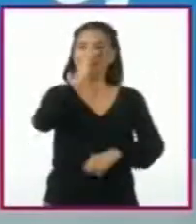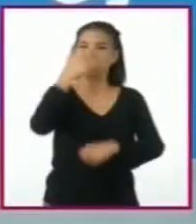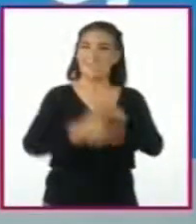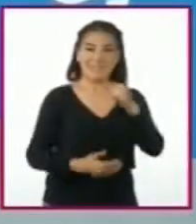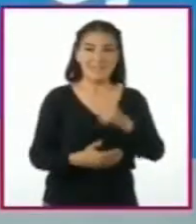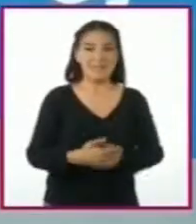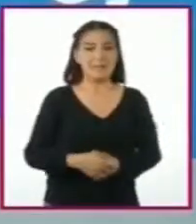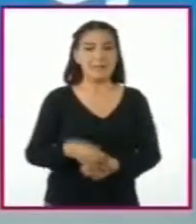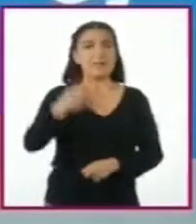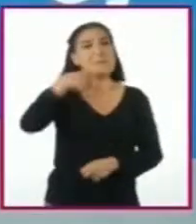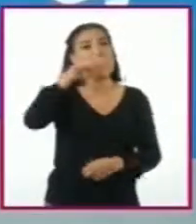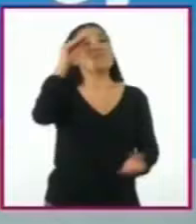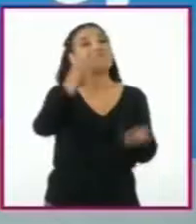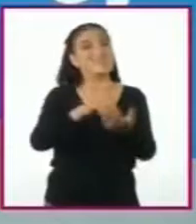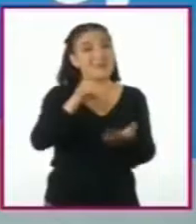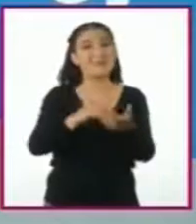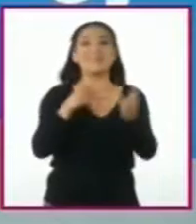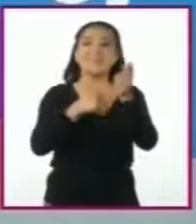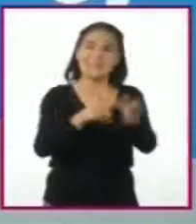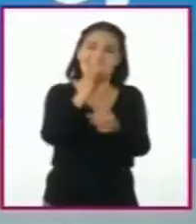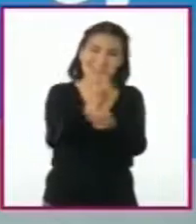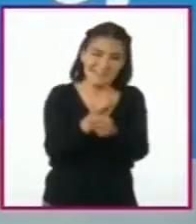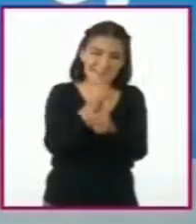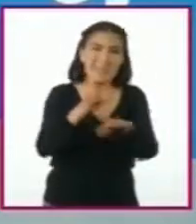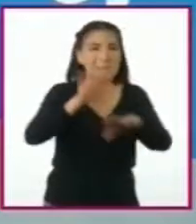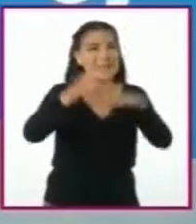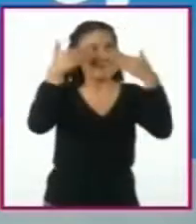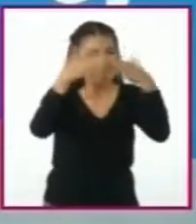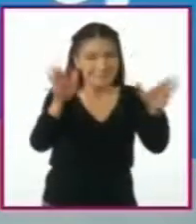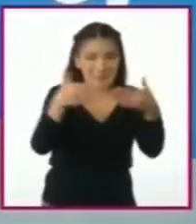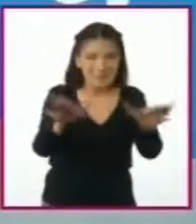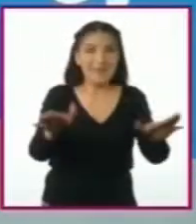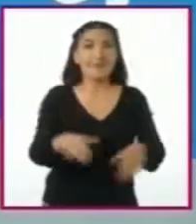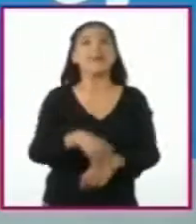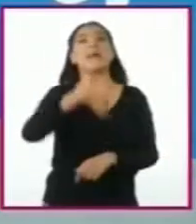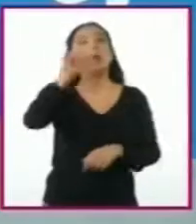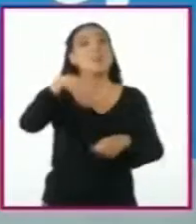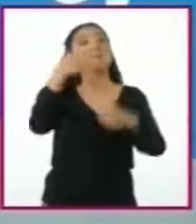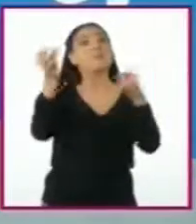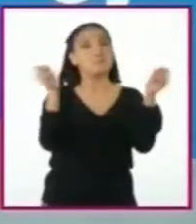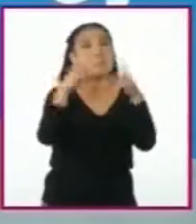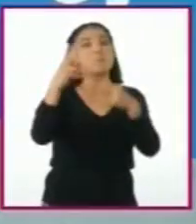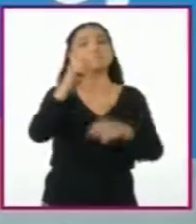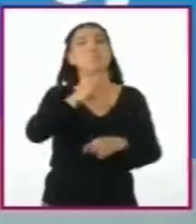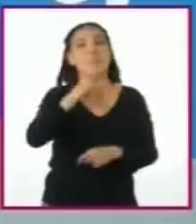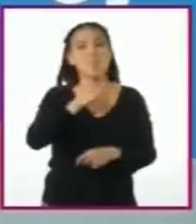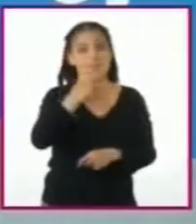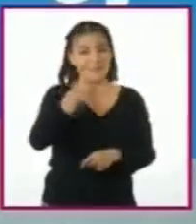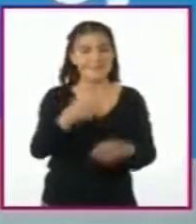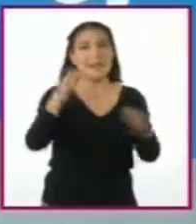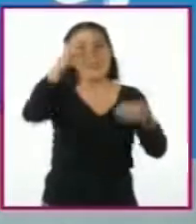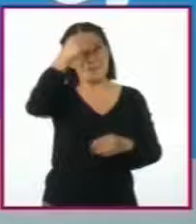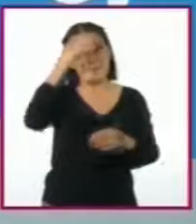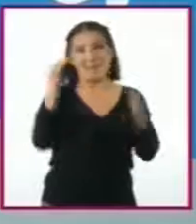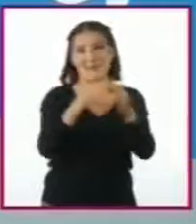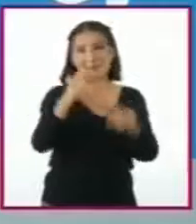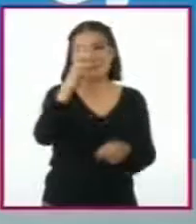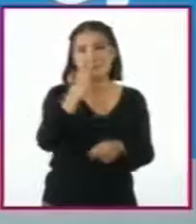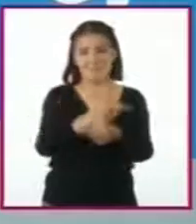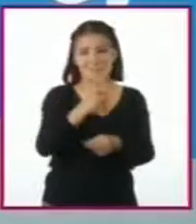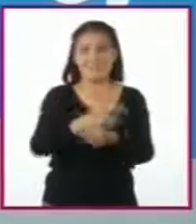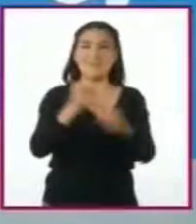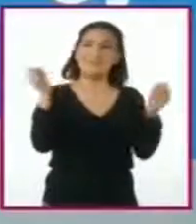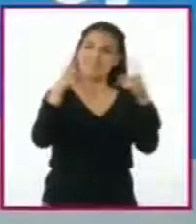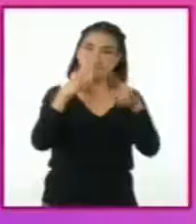Pero aún nos queda mucho por explorar y descubrir. Así que nos vemos pronto aquí en Aprende en Casa 2. ¡Hasta la